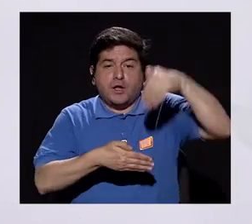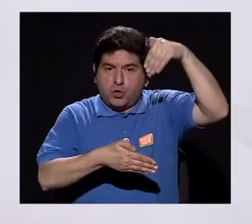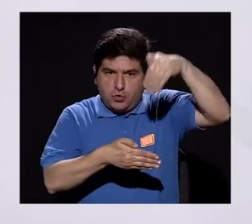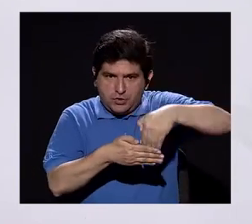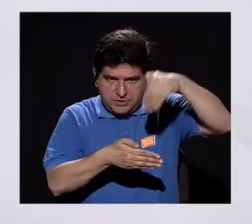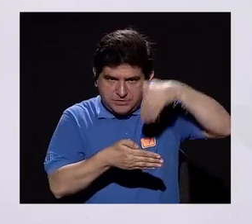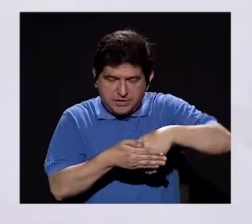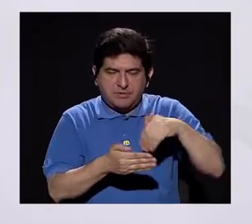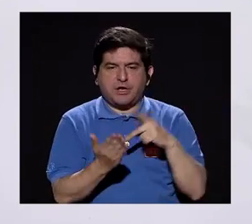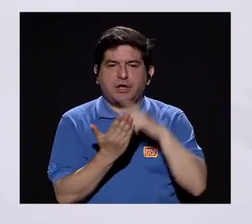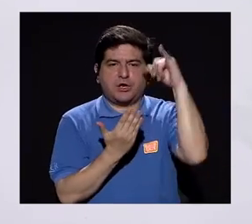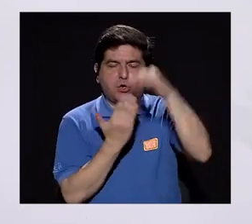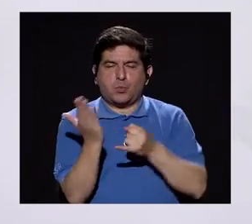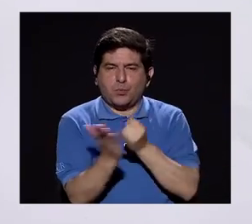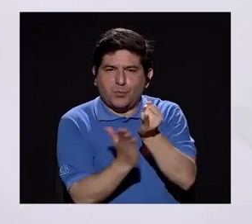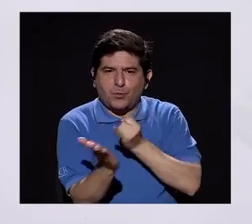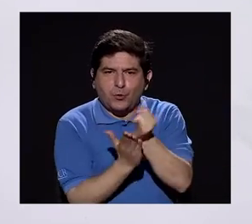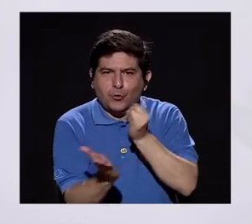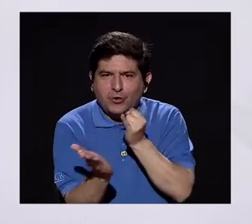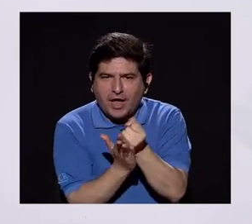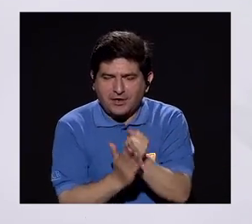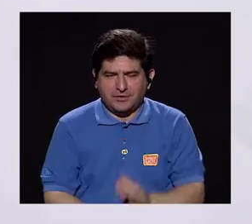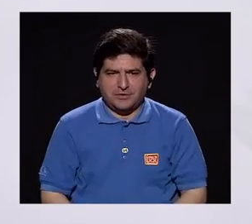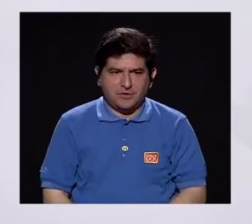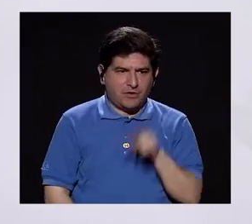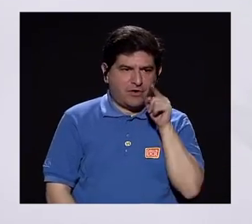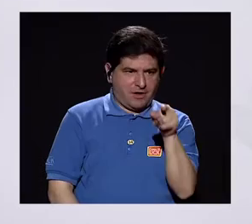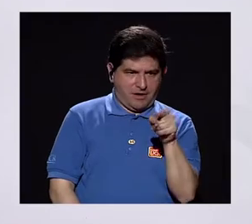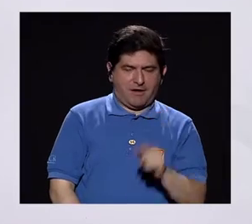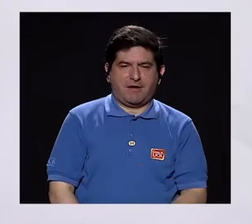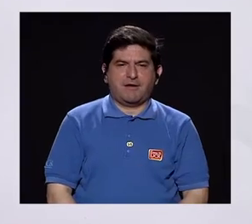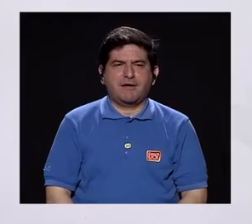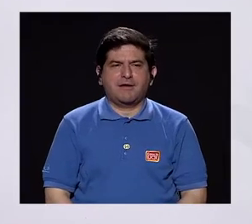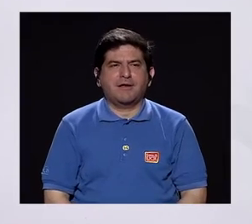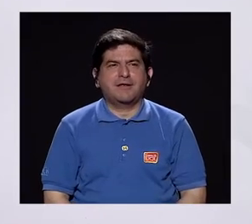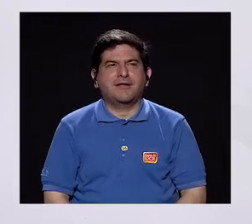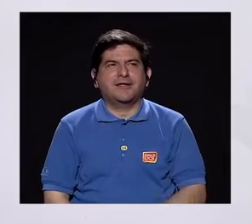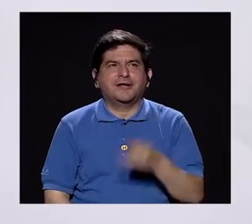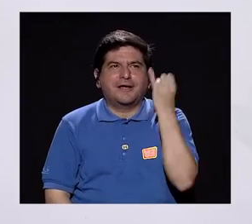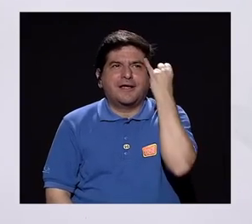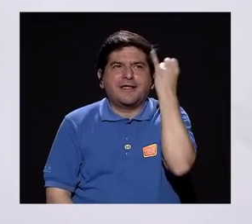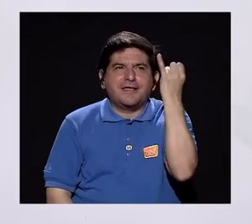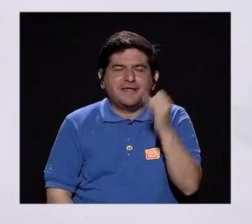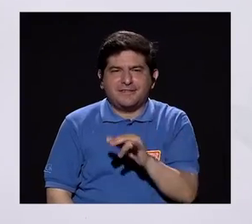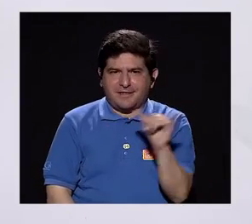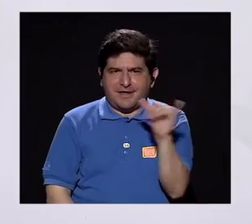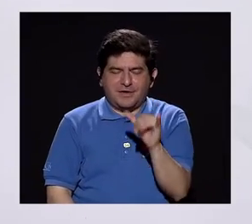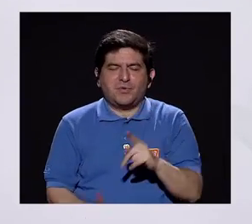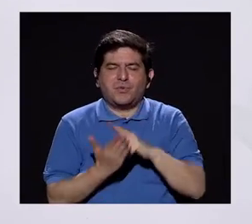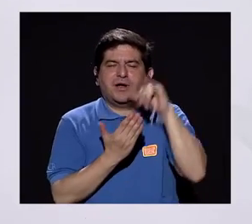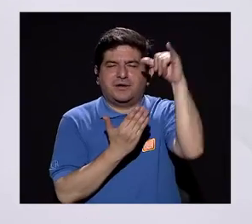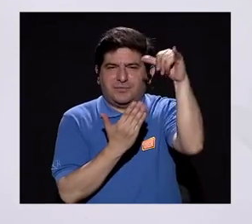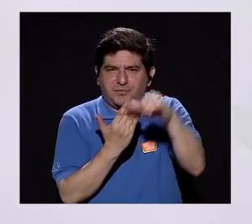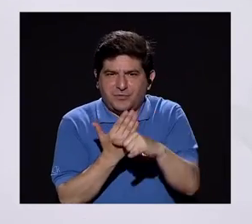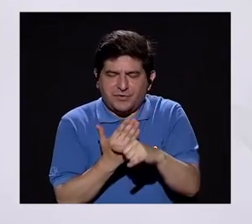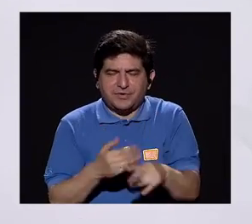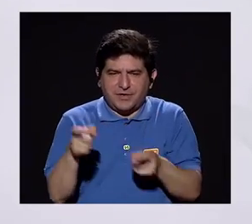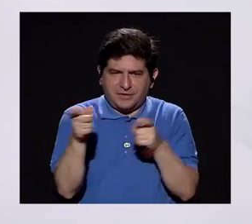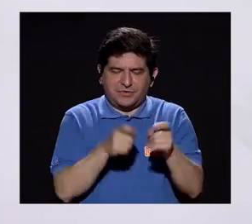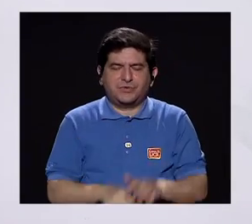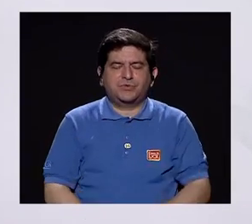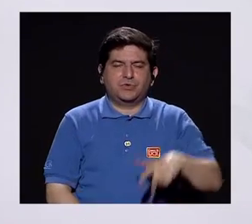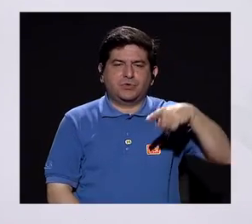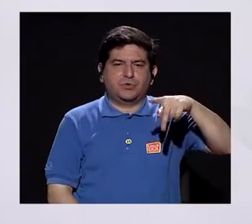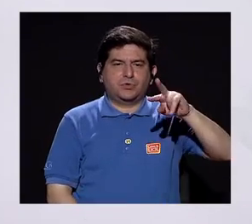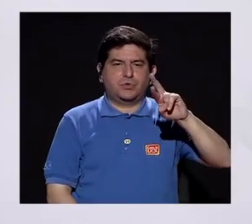un proyecto de investigación que estaba dentro de esa sombrilla del gran proyecto que manejaba